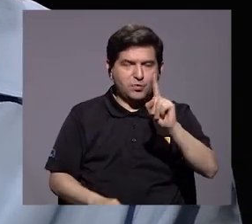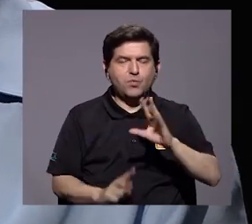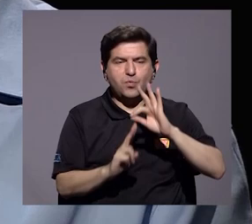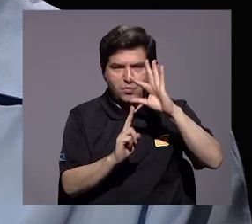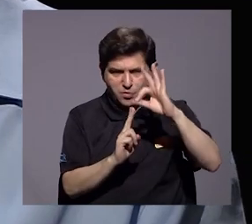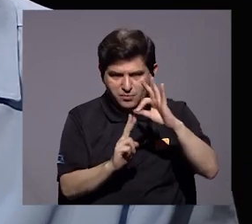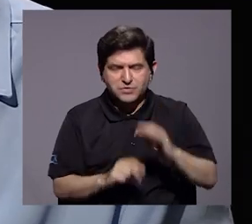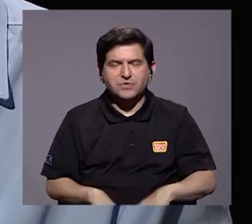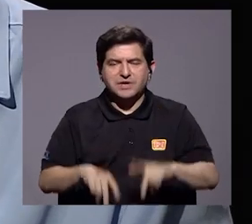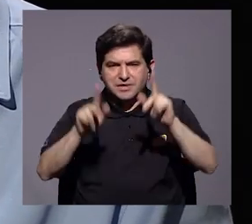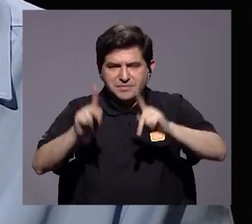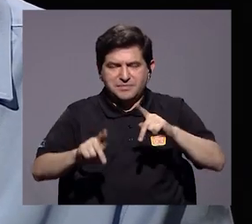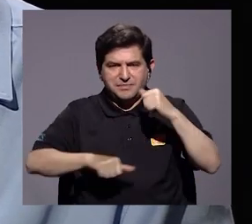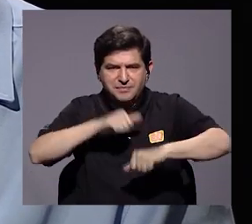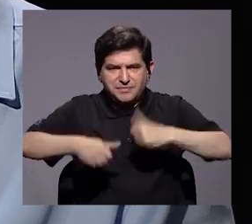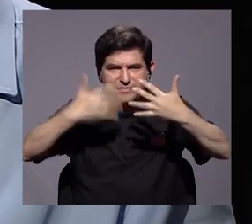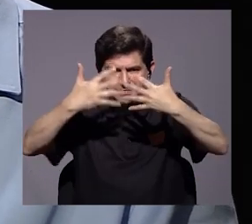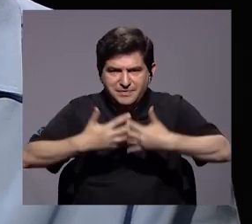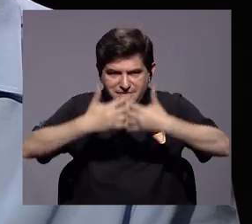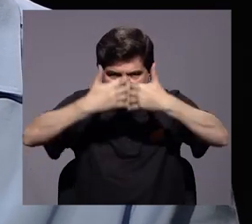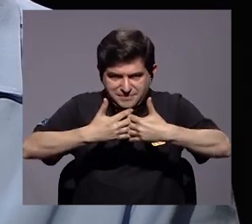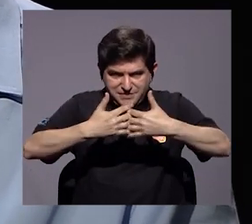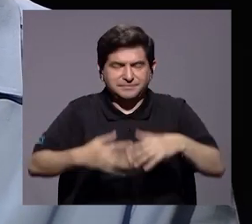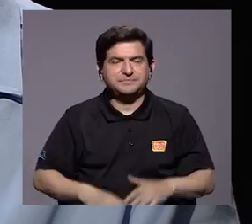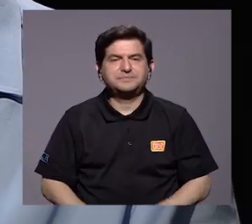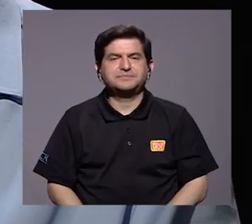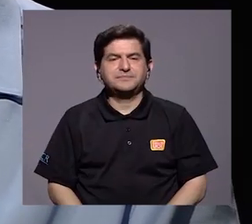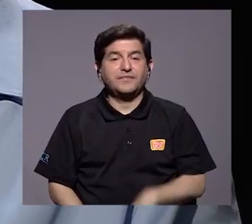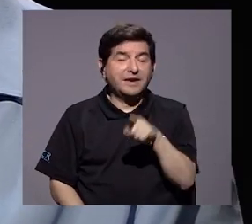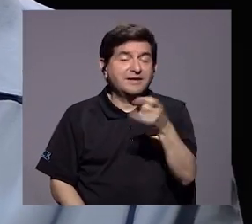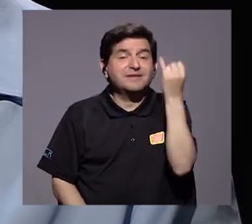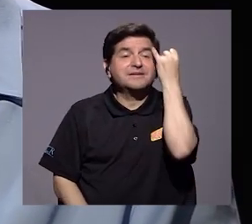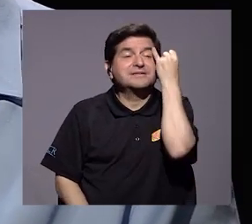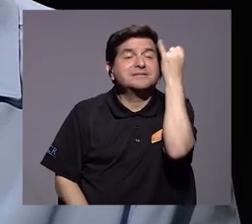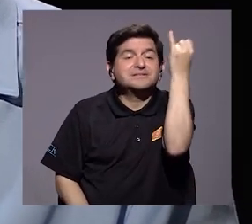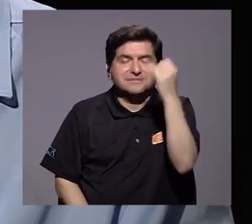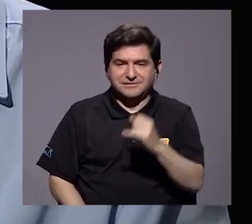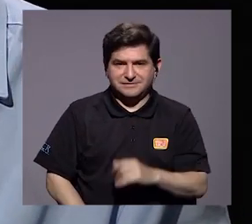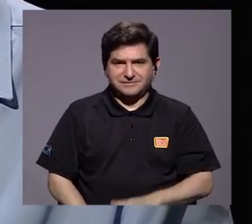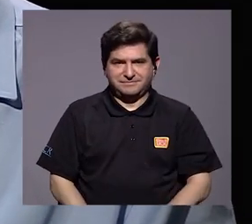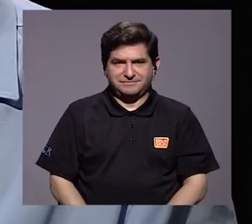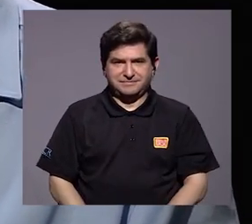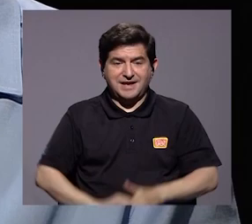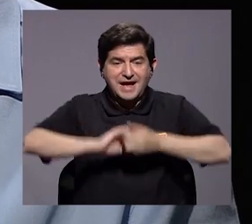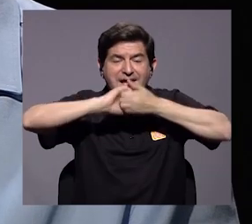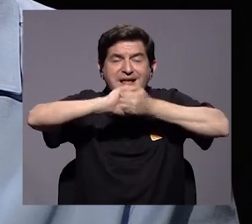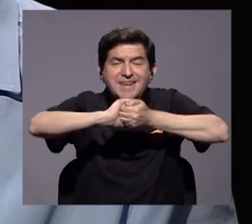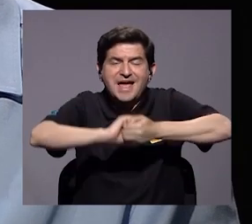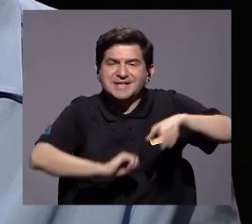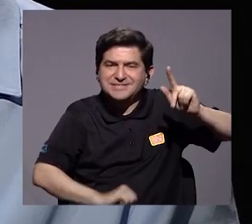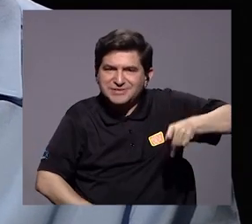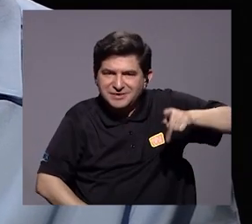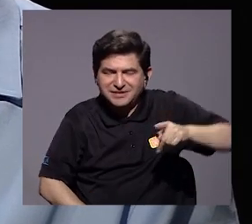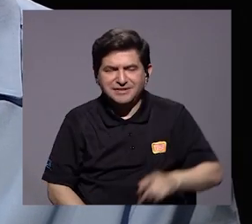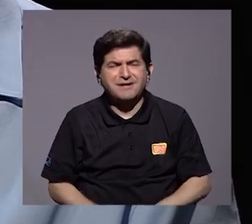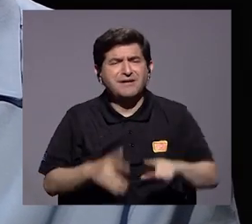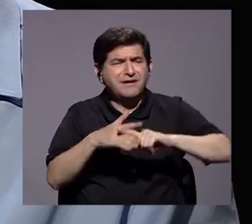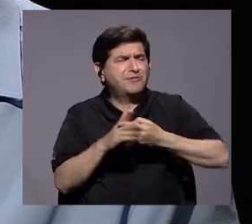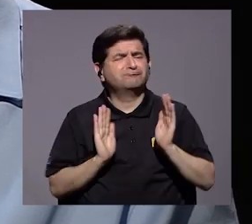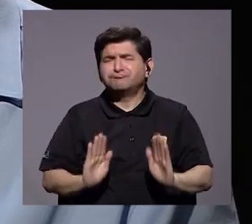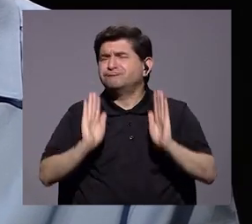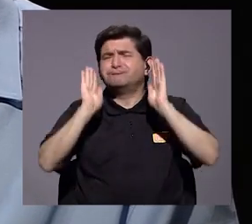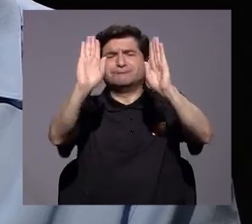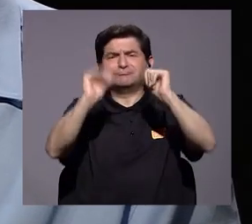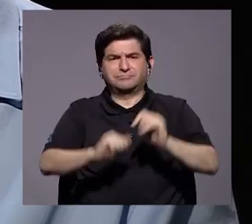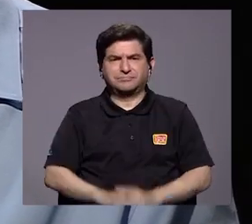uno es generar oportunidades para los emprendedores y en y dentro de esa línea de pensamiento la alianza del pacífico sería